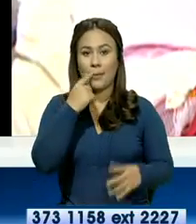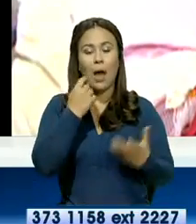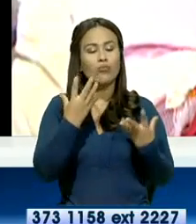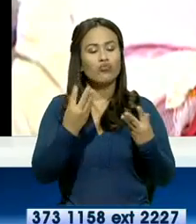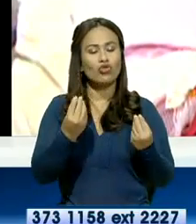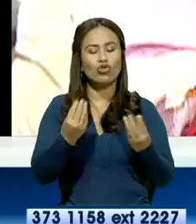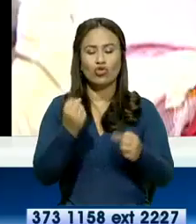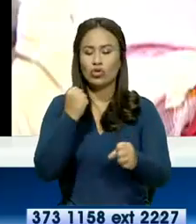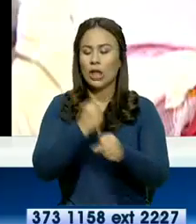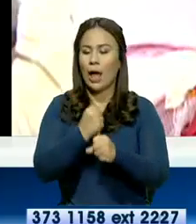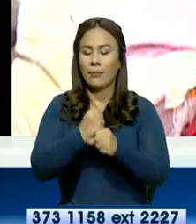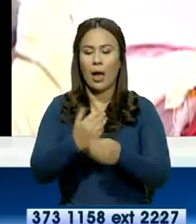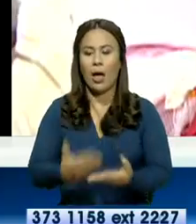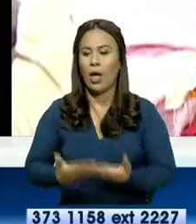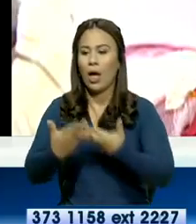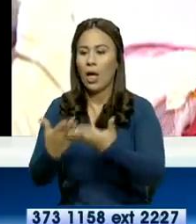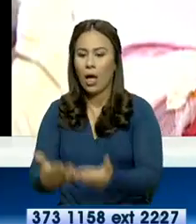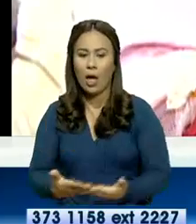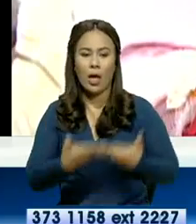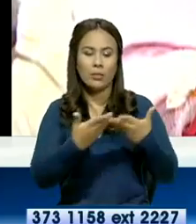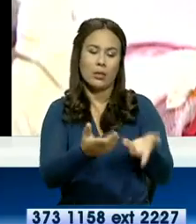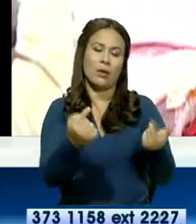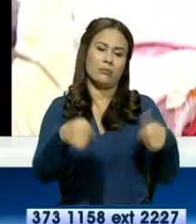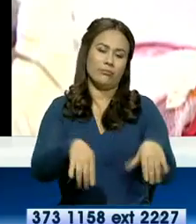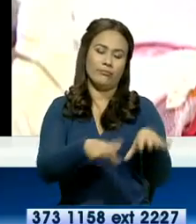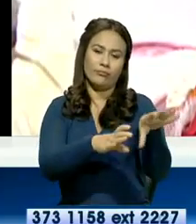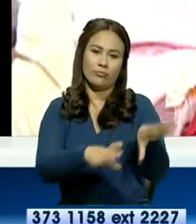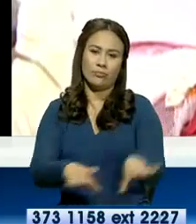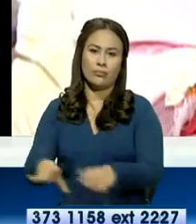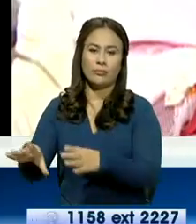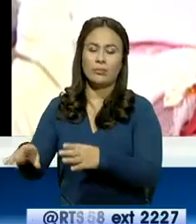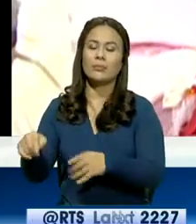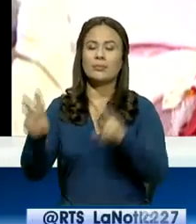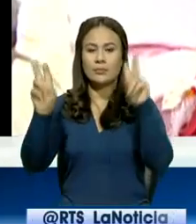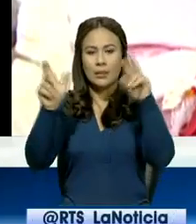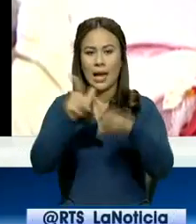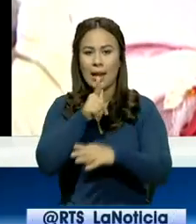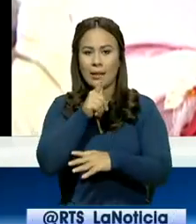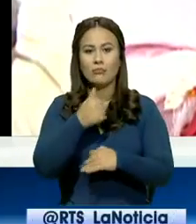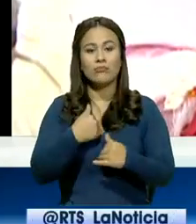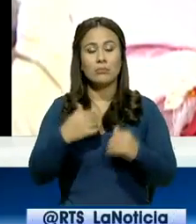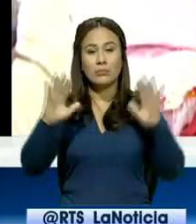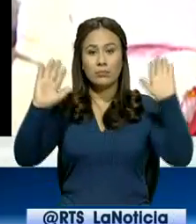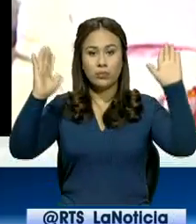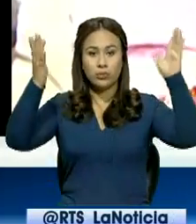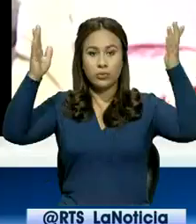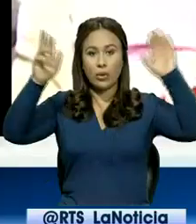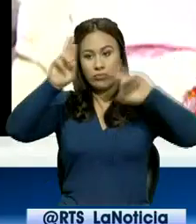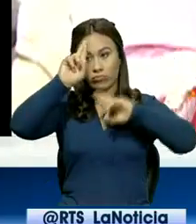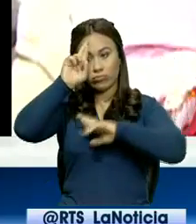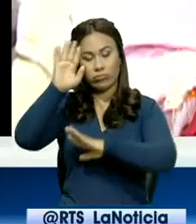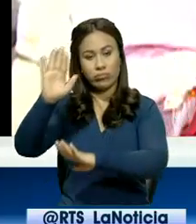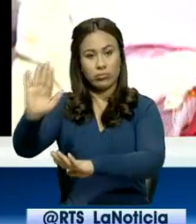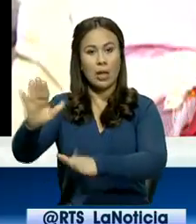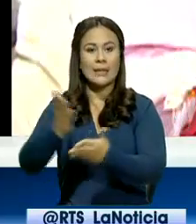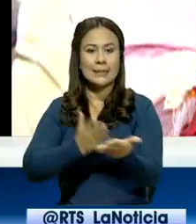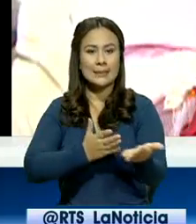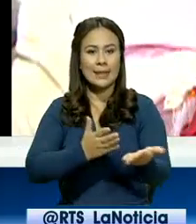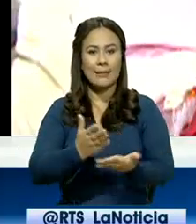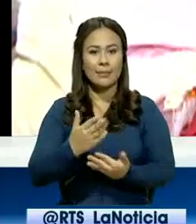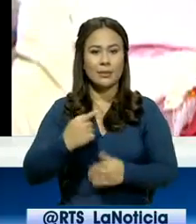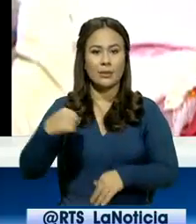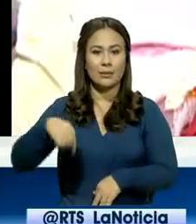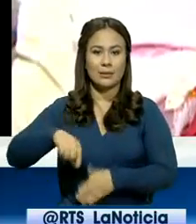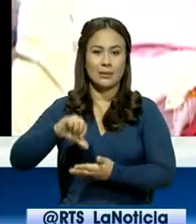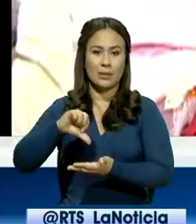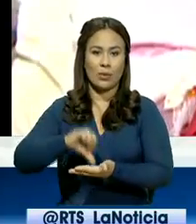durante su trayectoria de vida. El reconocimiento que le hacen los latacungueños por su nobleza, por su servicio a esta